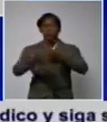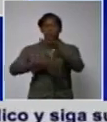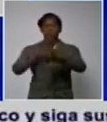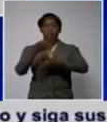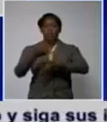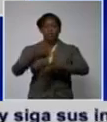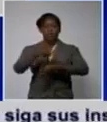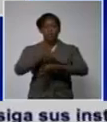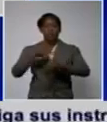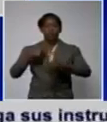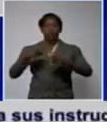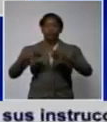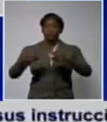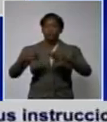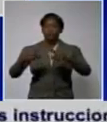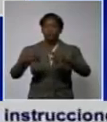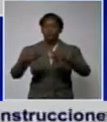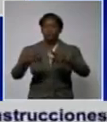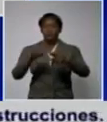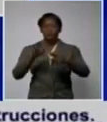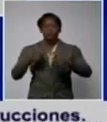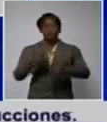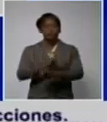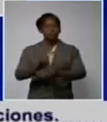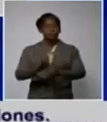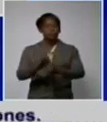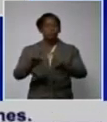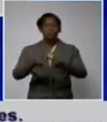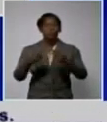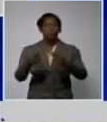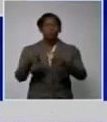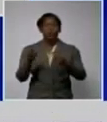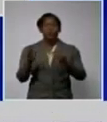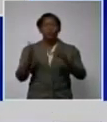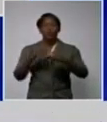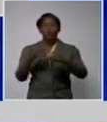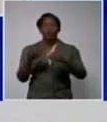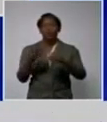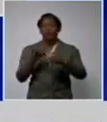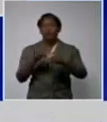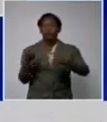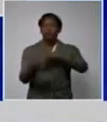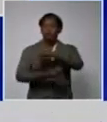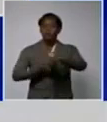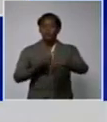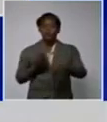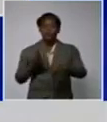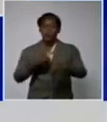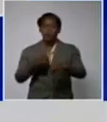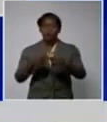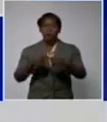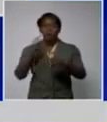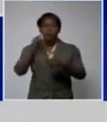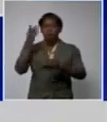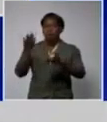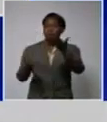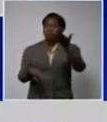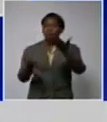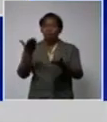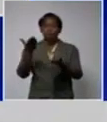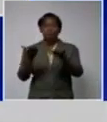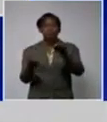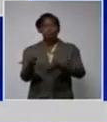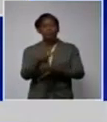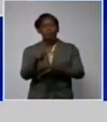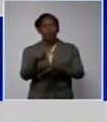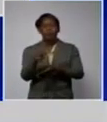actualizando realmente porque no hay mucho cambio entre el día de ayer y el día de hoy. No decir que no hay ningún cambio. Por